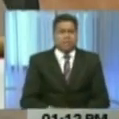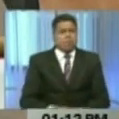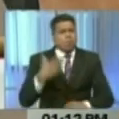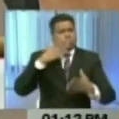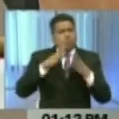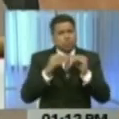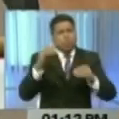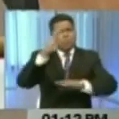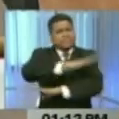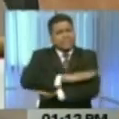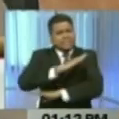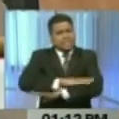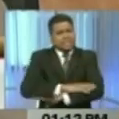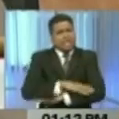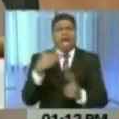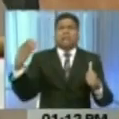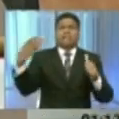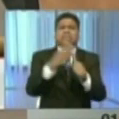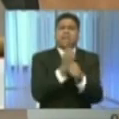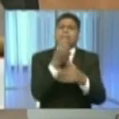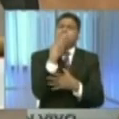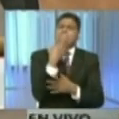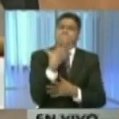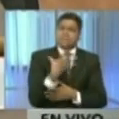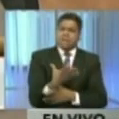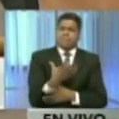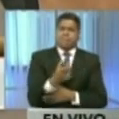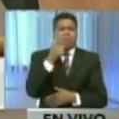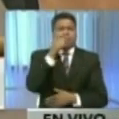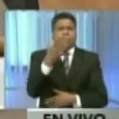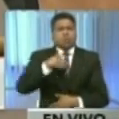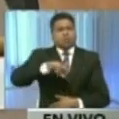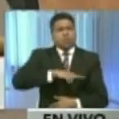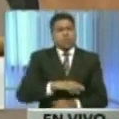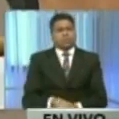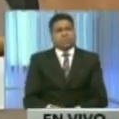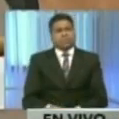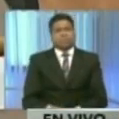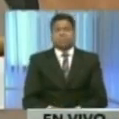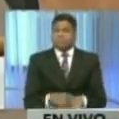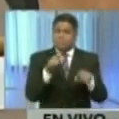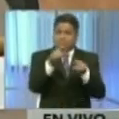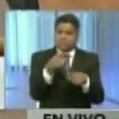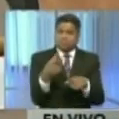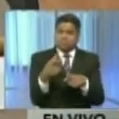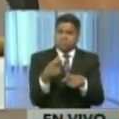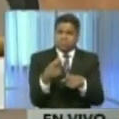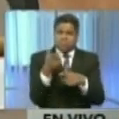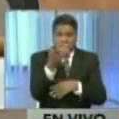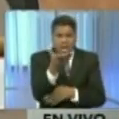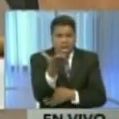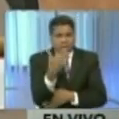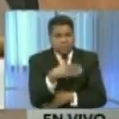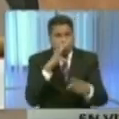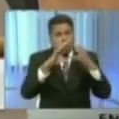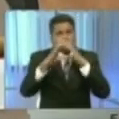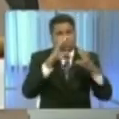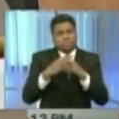pacífica alcanzar bienestar para nuestro pueblo. De eso se trata el diálogo y nosotros